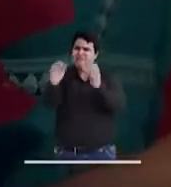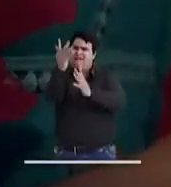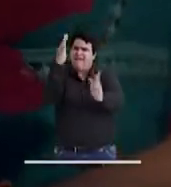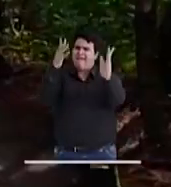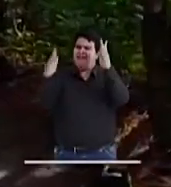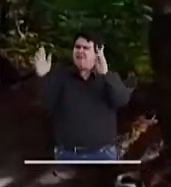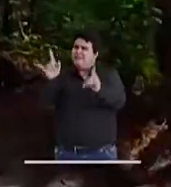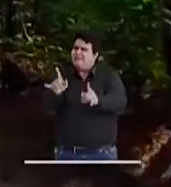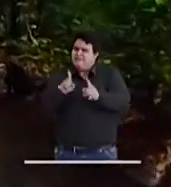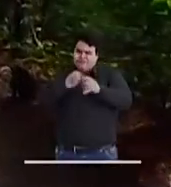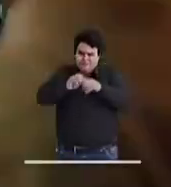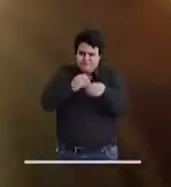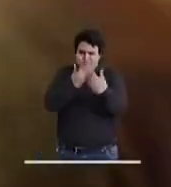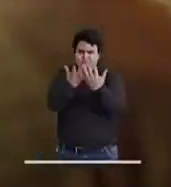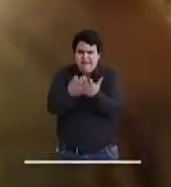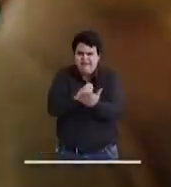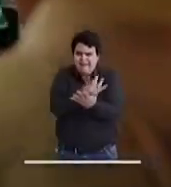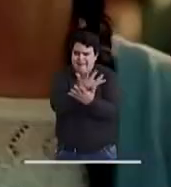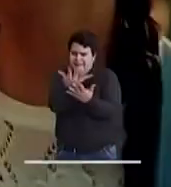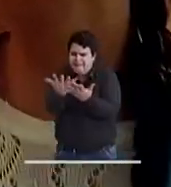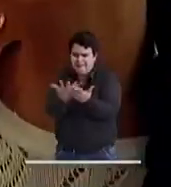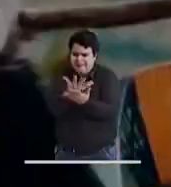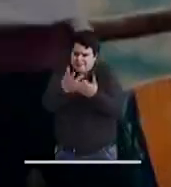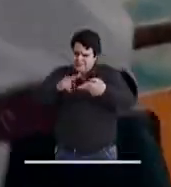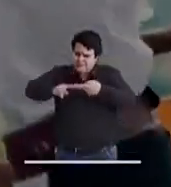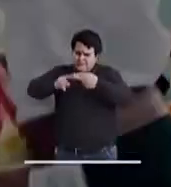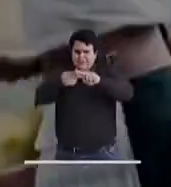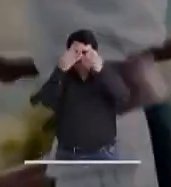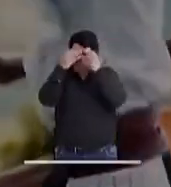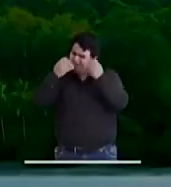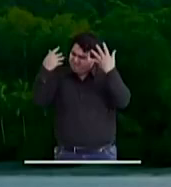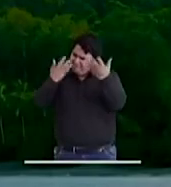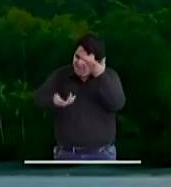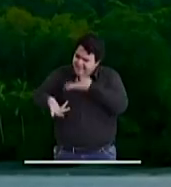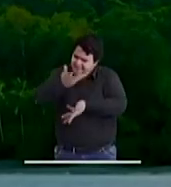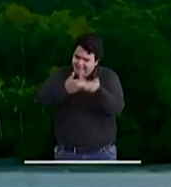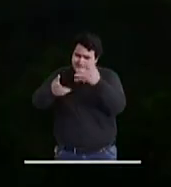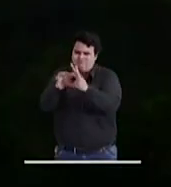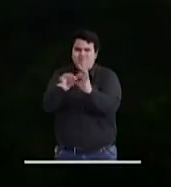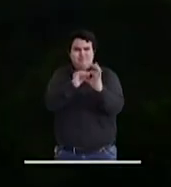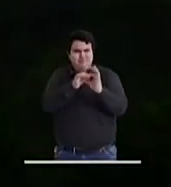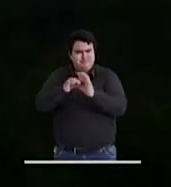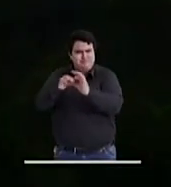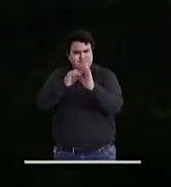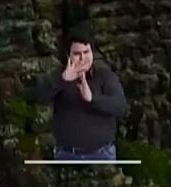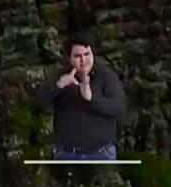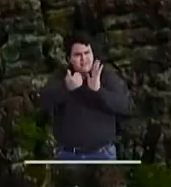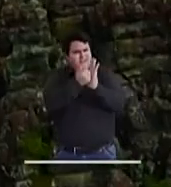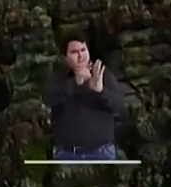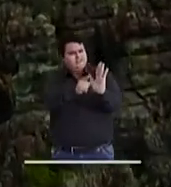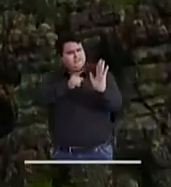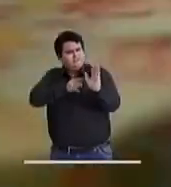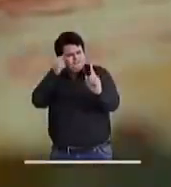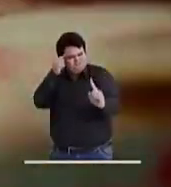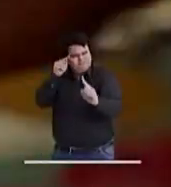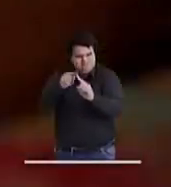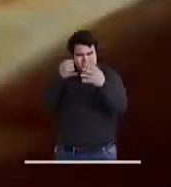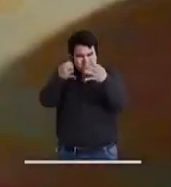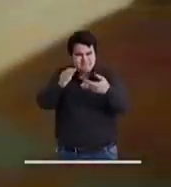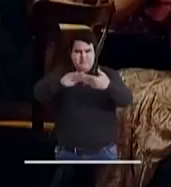una estrategia interesante, más allá que simplemente ser un sello, un distintivo de promoción, es también un mecanismo que les permite a